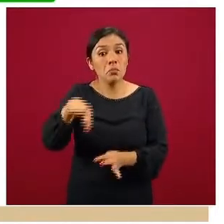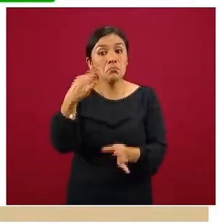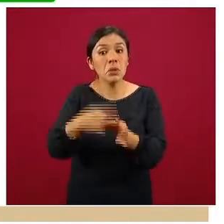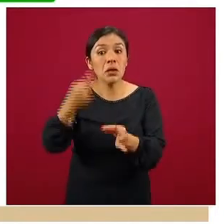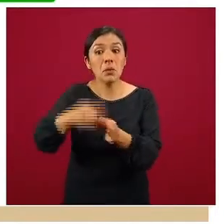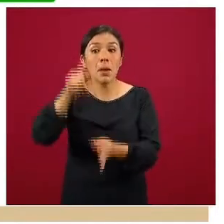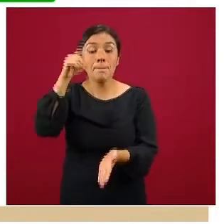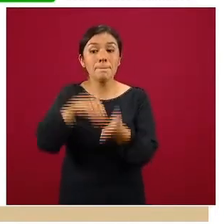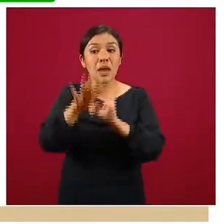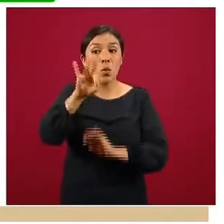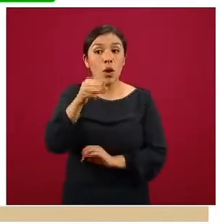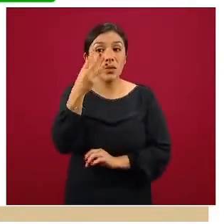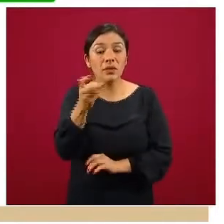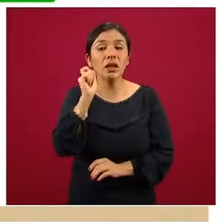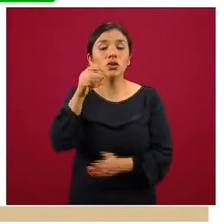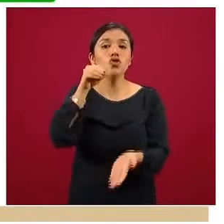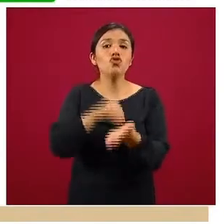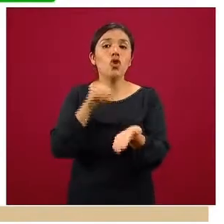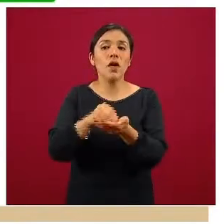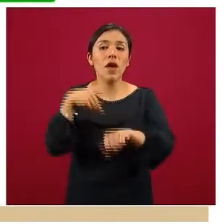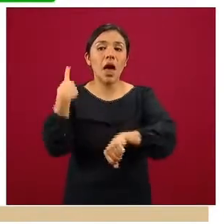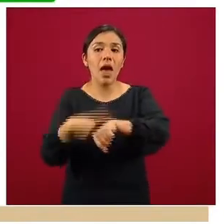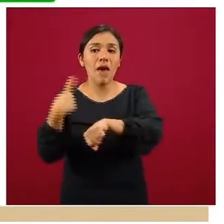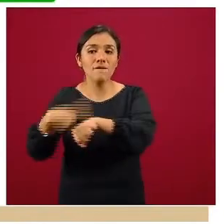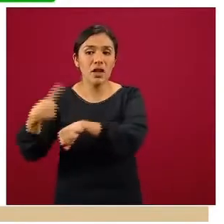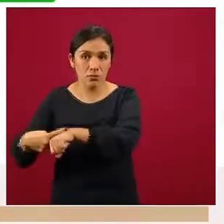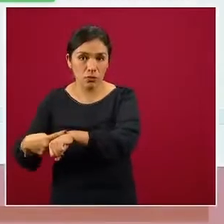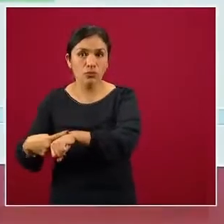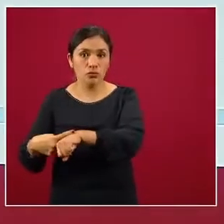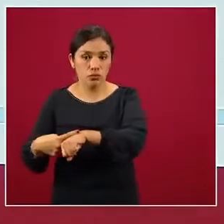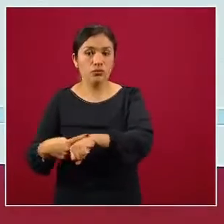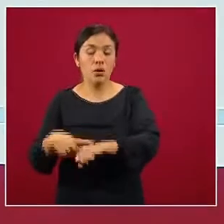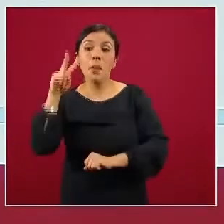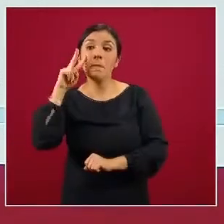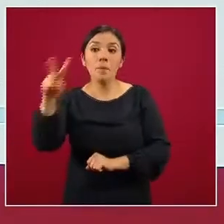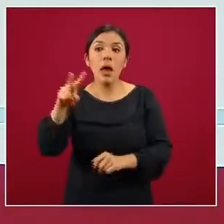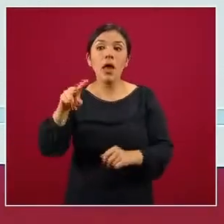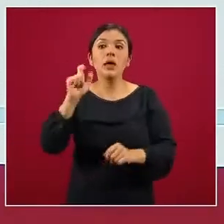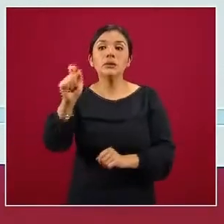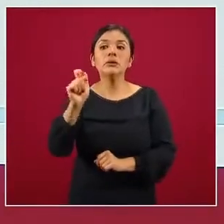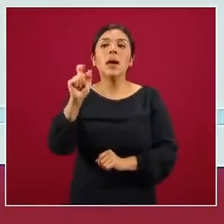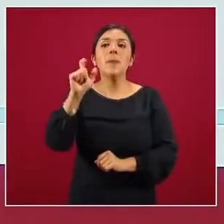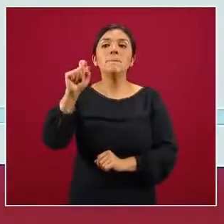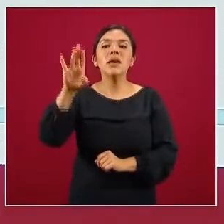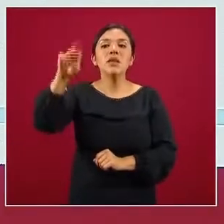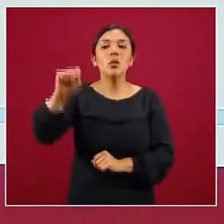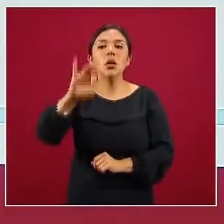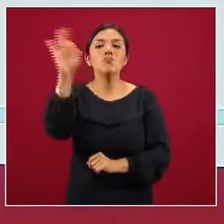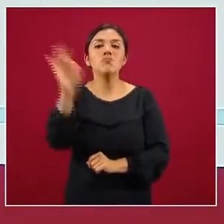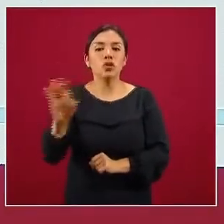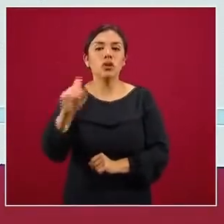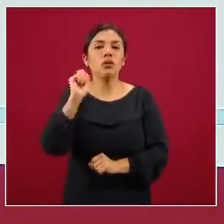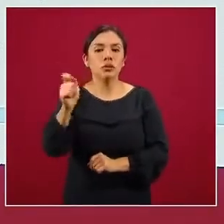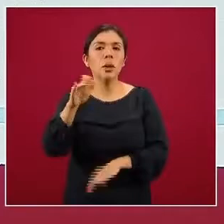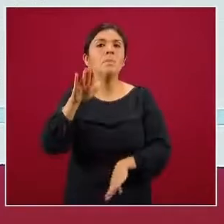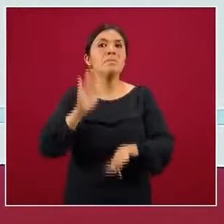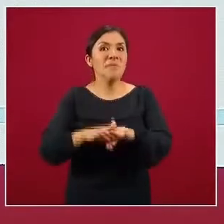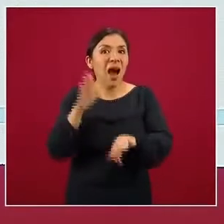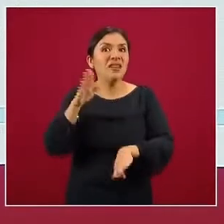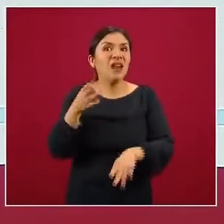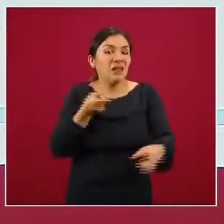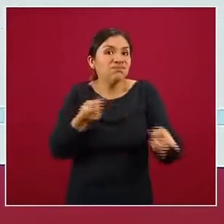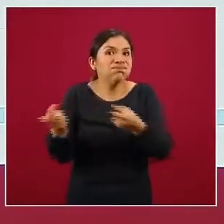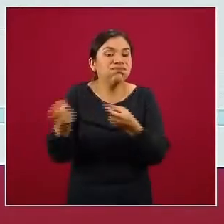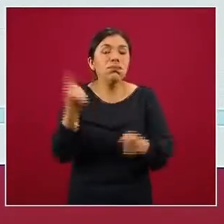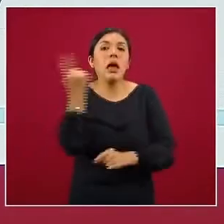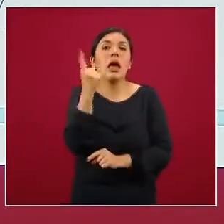los 1.043 son de los últimos 15 días y vean cómo el porcentaje es 29%. Es una epidemia más activa